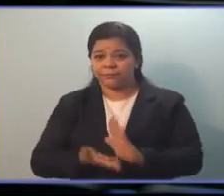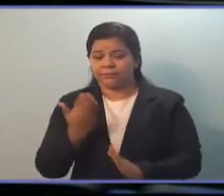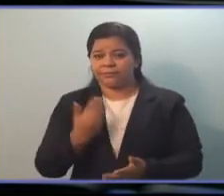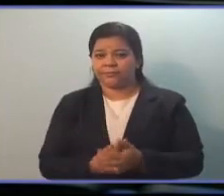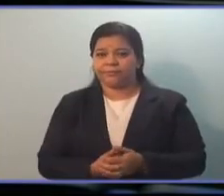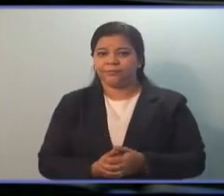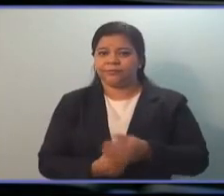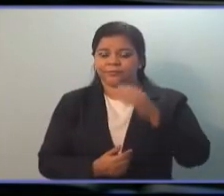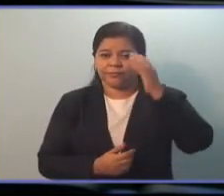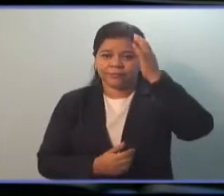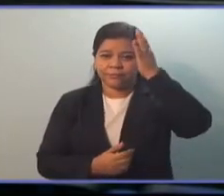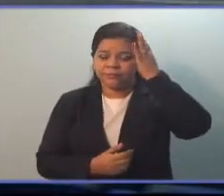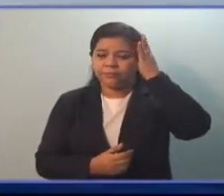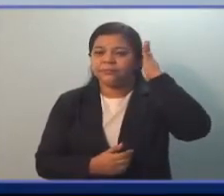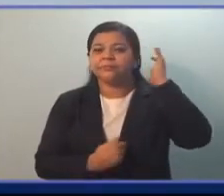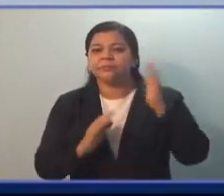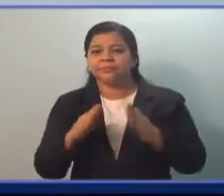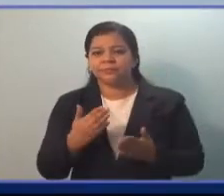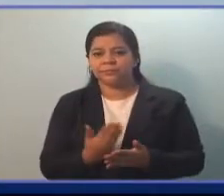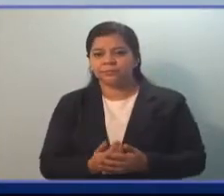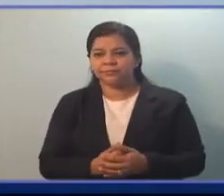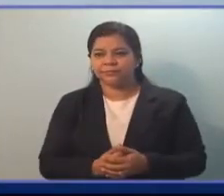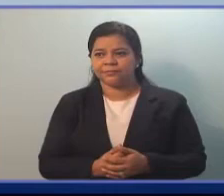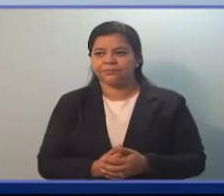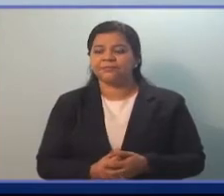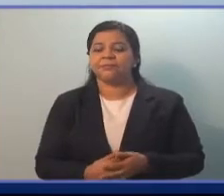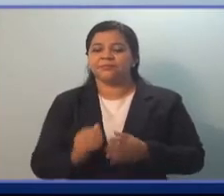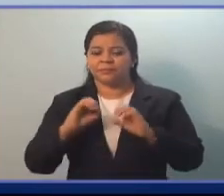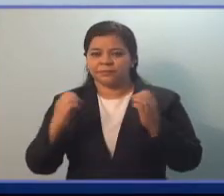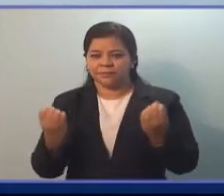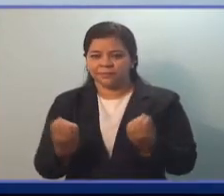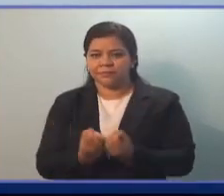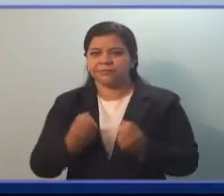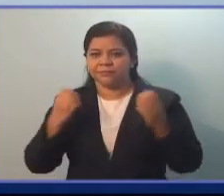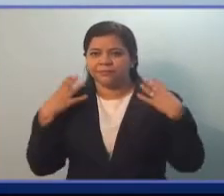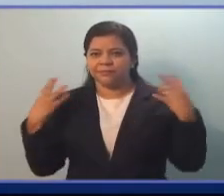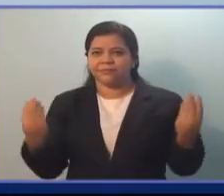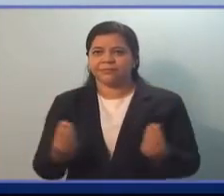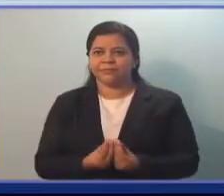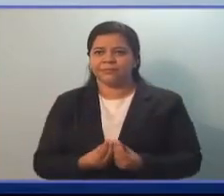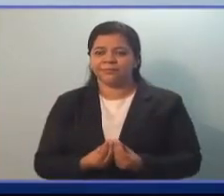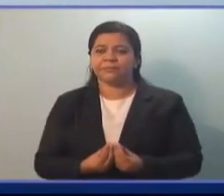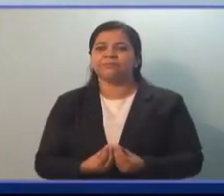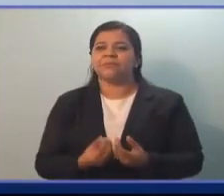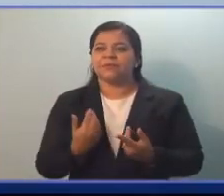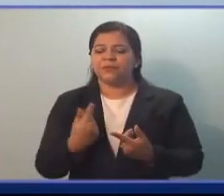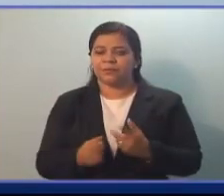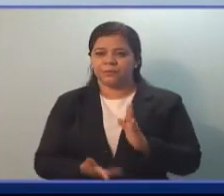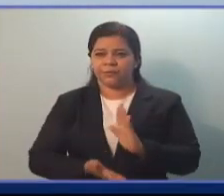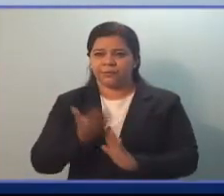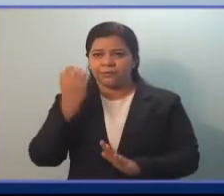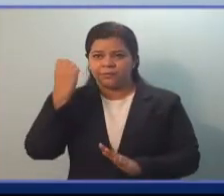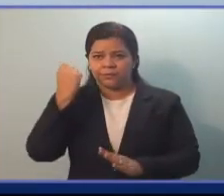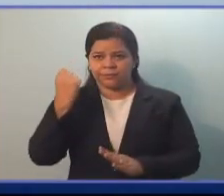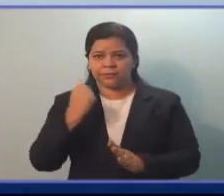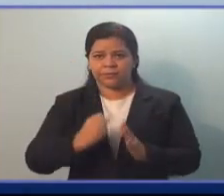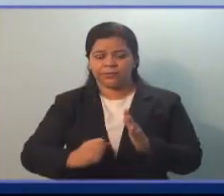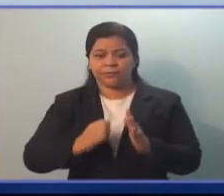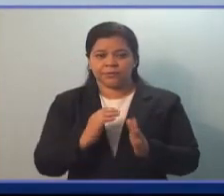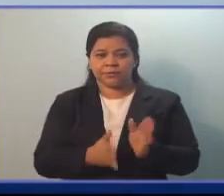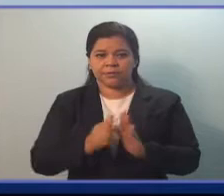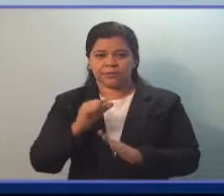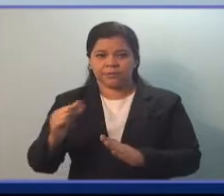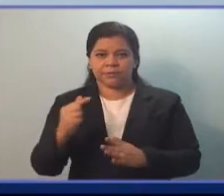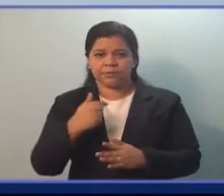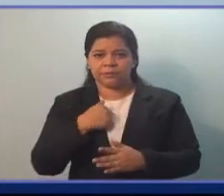saludo para los diferentes representantes de organizaciones sociales y demás instituciones presentes. Vemos